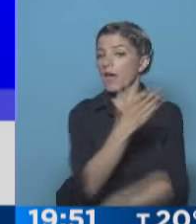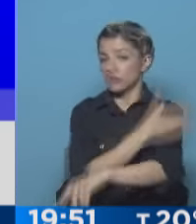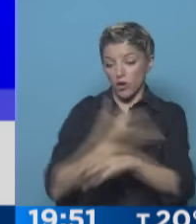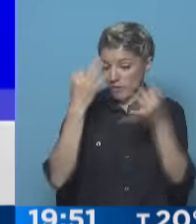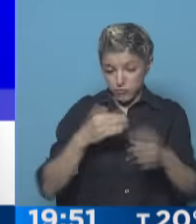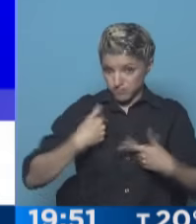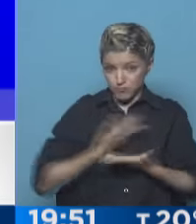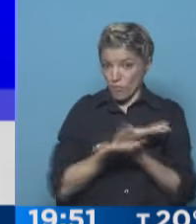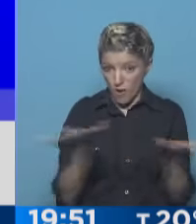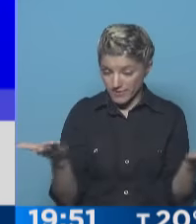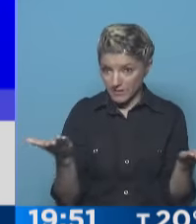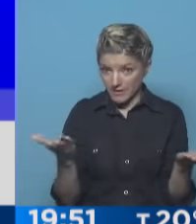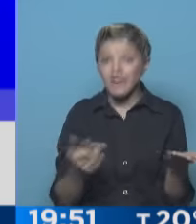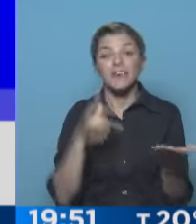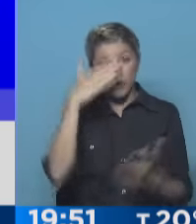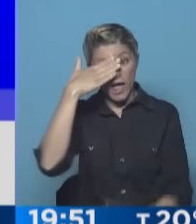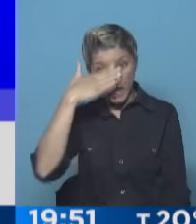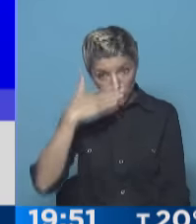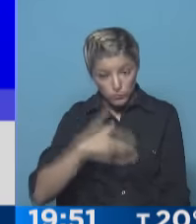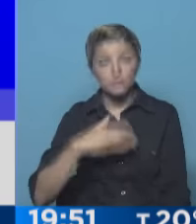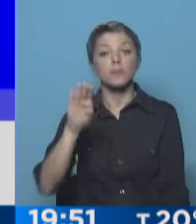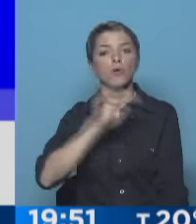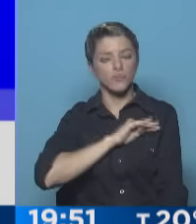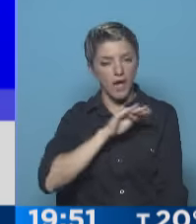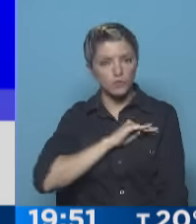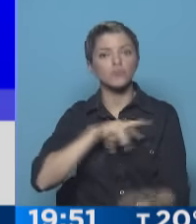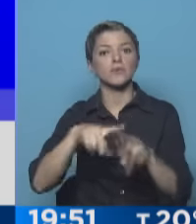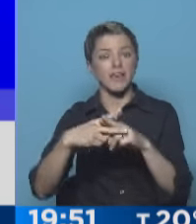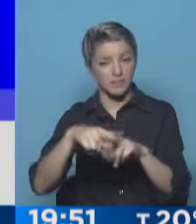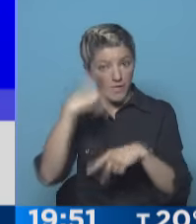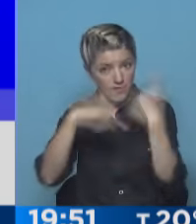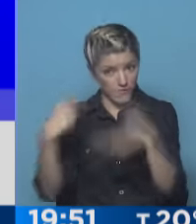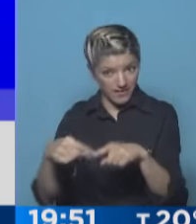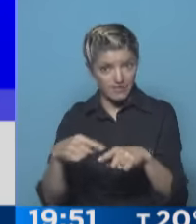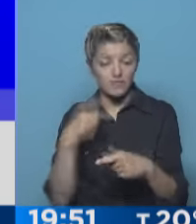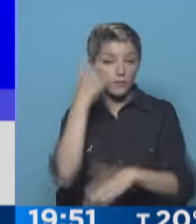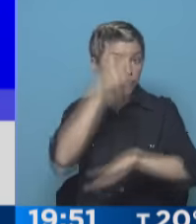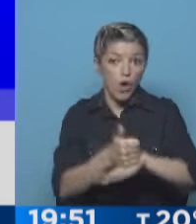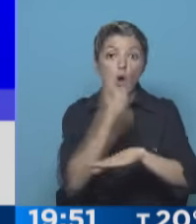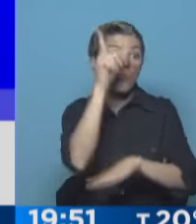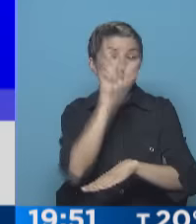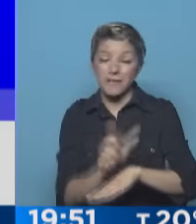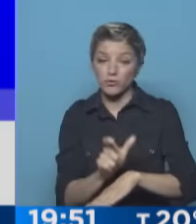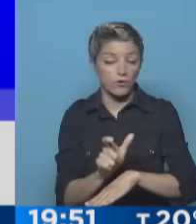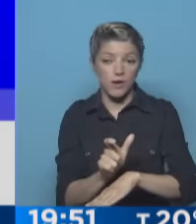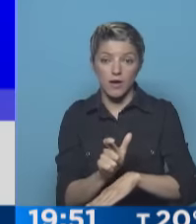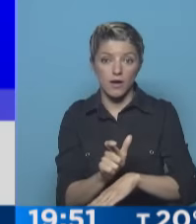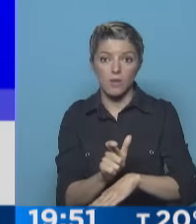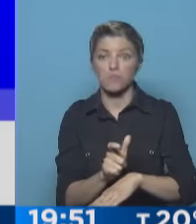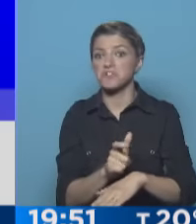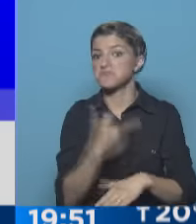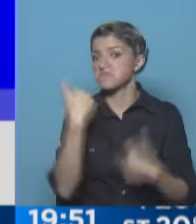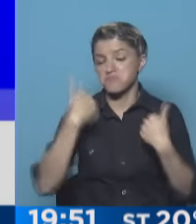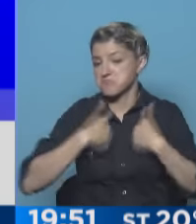está apareciendo en estos últimos actos y actividades como lo que es una persona muy cercana muy